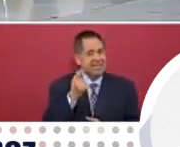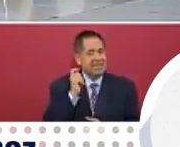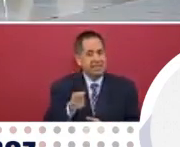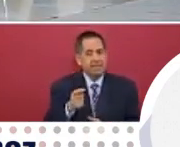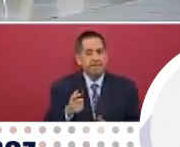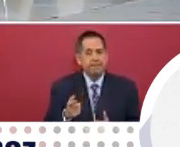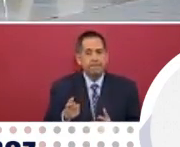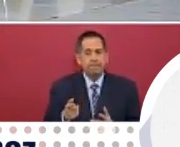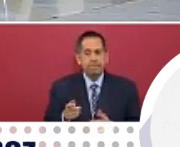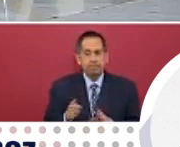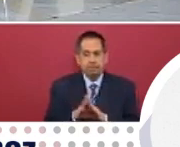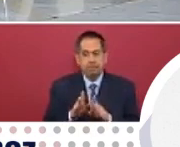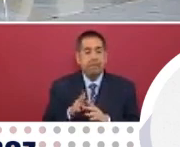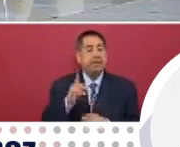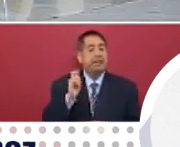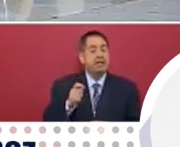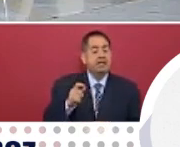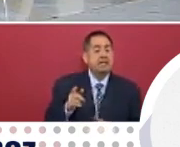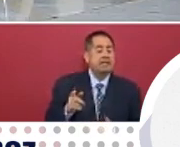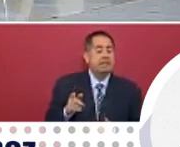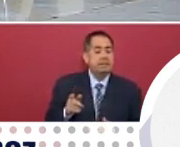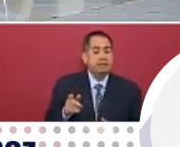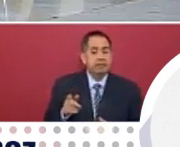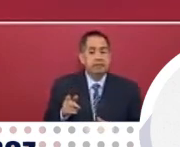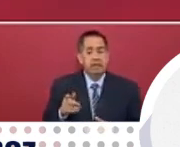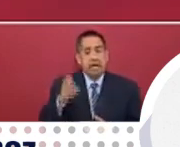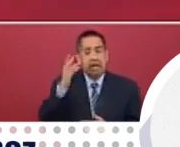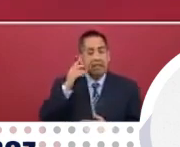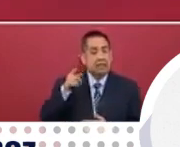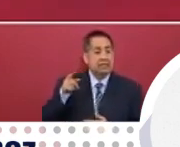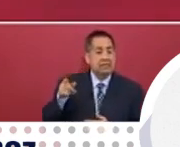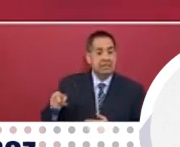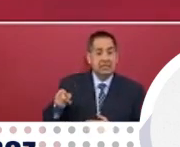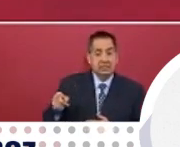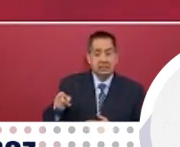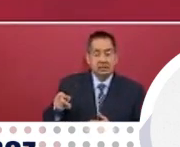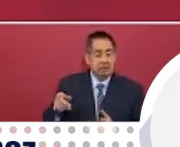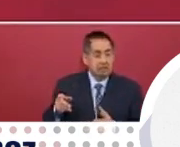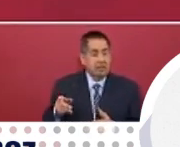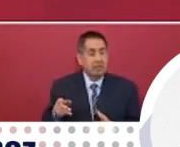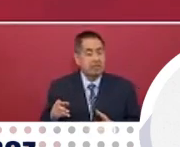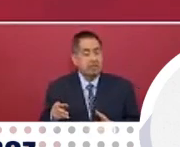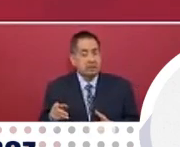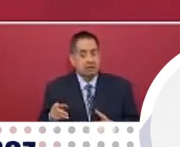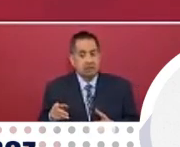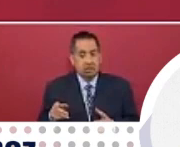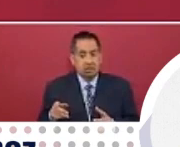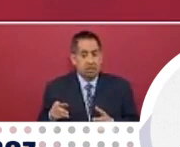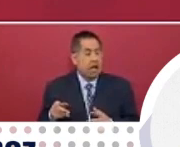en una serie de programas, como bien lo dices, en todos los ámbitos, ¿no?